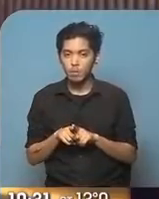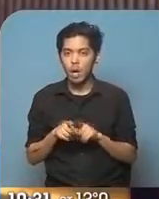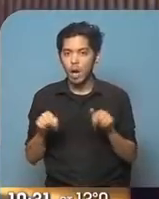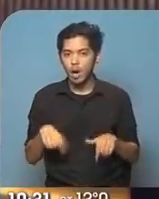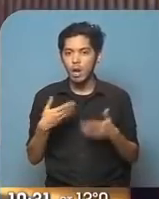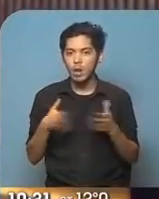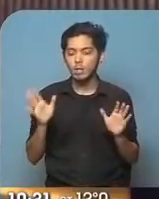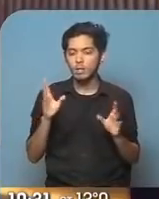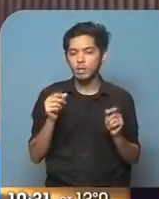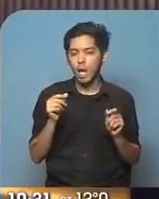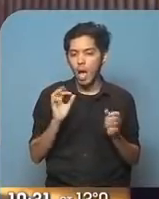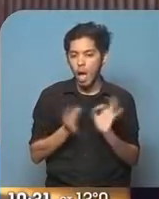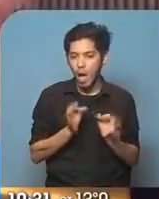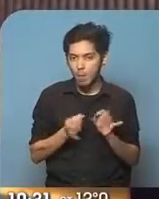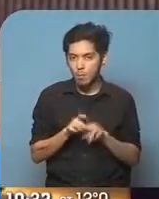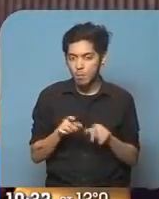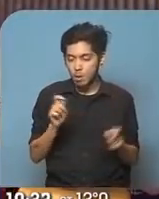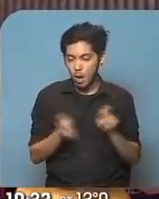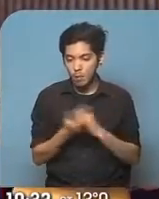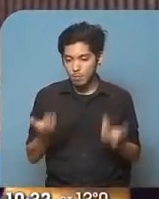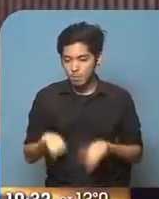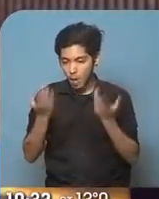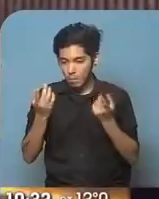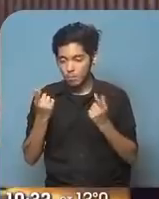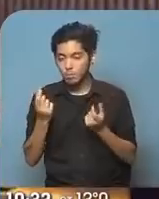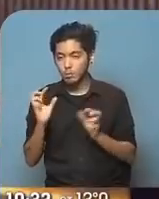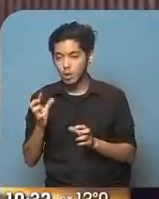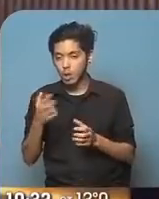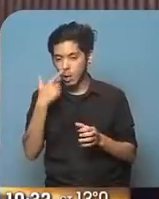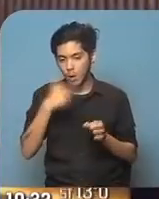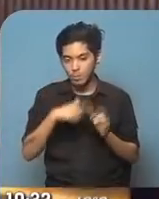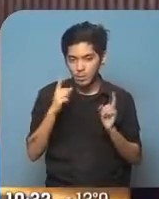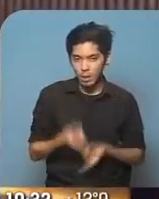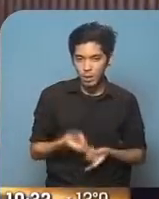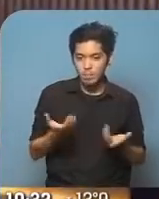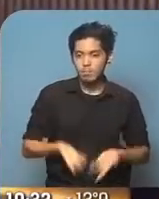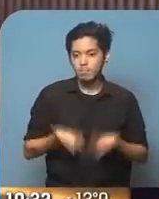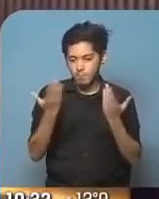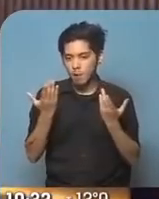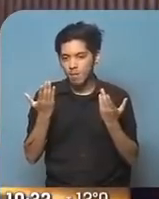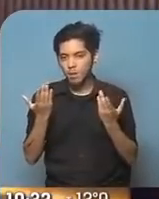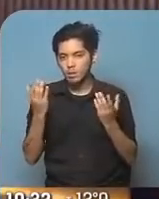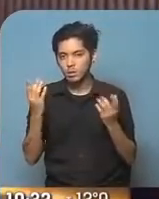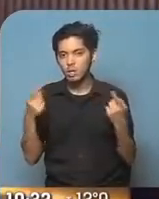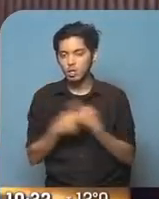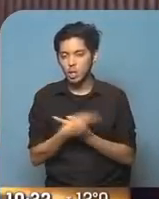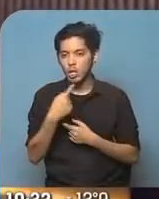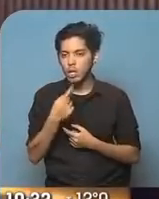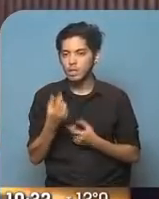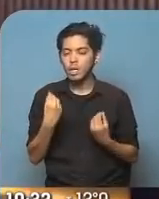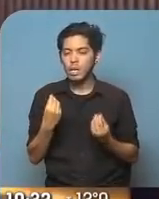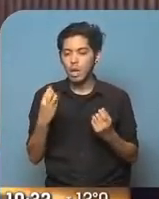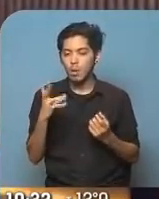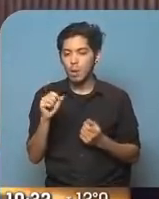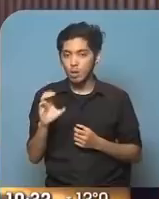liberación del tipo de cambio aumenta el tipo de cambio aumenta el combustible y eso va a generar más inflación entonces es como medio contradictorio pretender que el